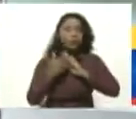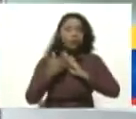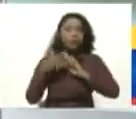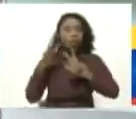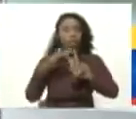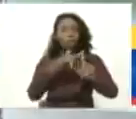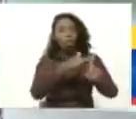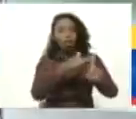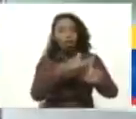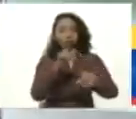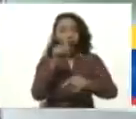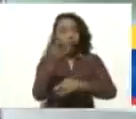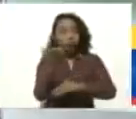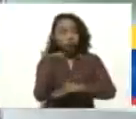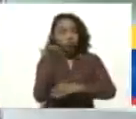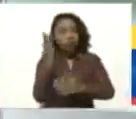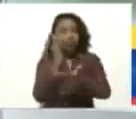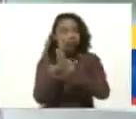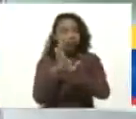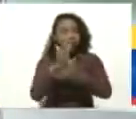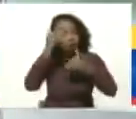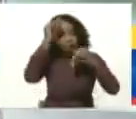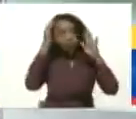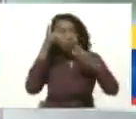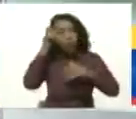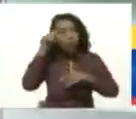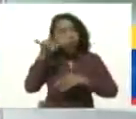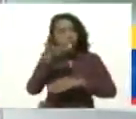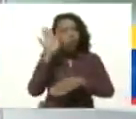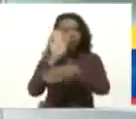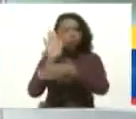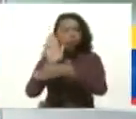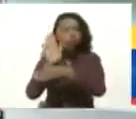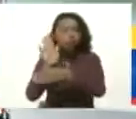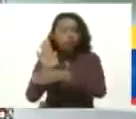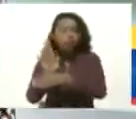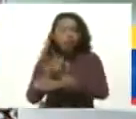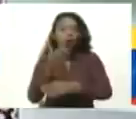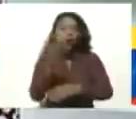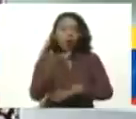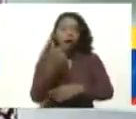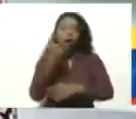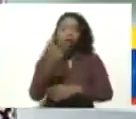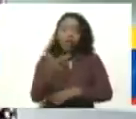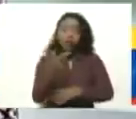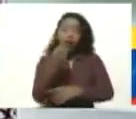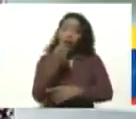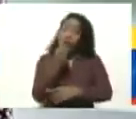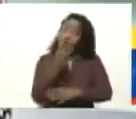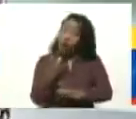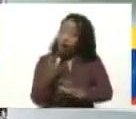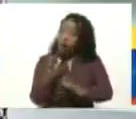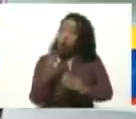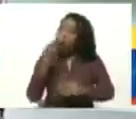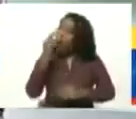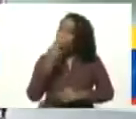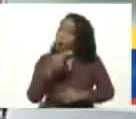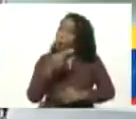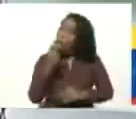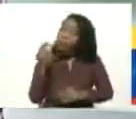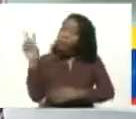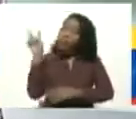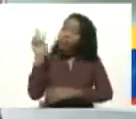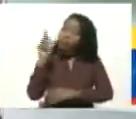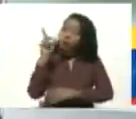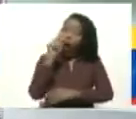usted siempre atento cuidando al pueblo. Y hoy cuando usted anuncia que bueno, es un compromiso de los